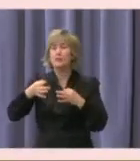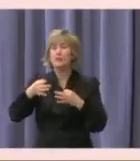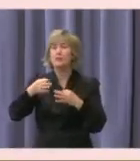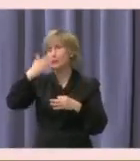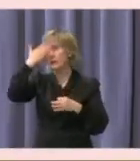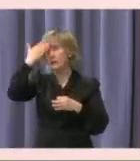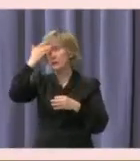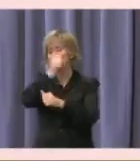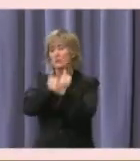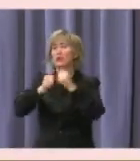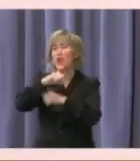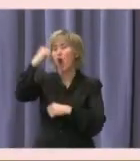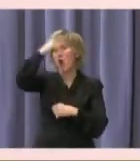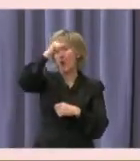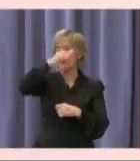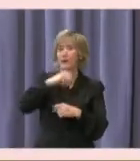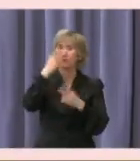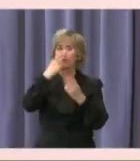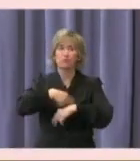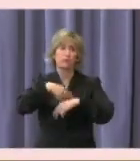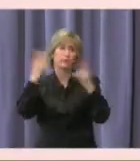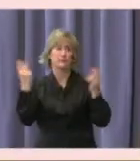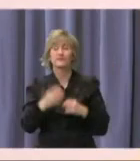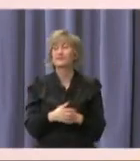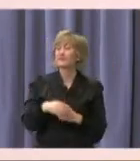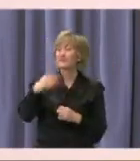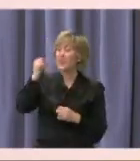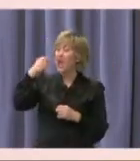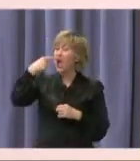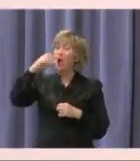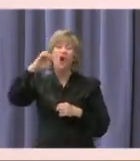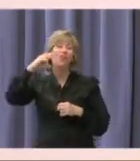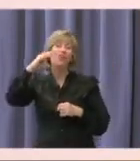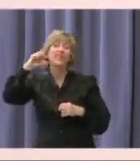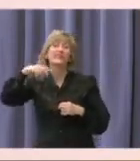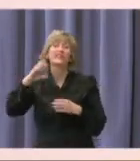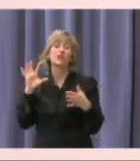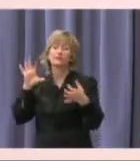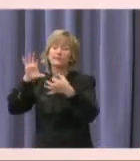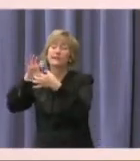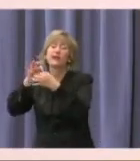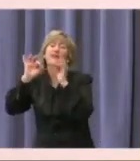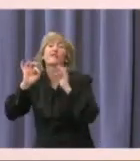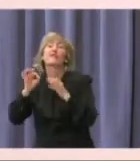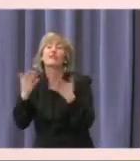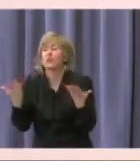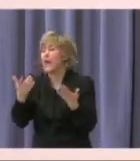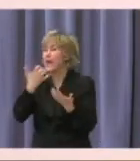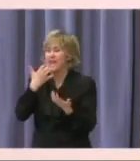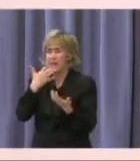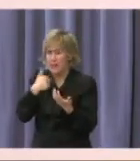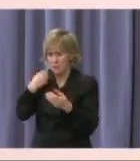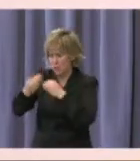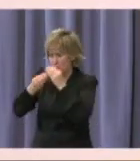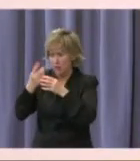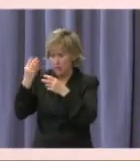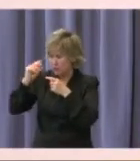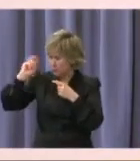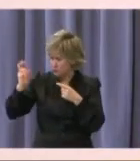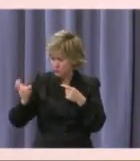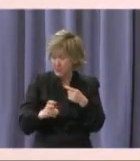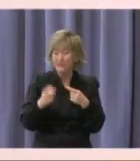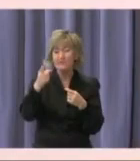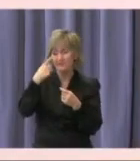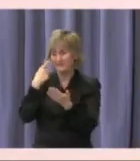hombres. Y en el ámbito público, androcéntrico, relacionamos con los apellidos. Es decir, que podríamos poner miles de ejemplos, pero esto es importante trabajarlo en